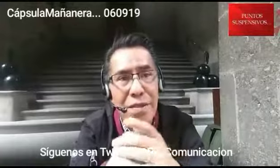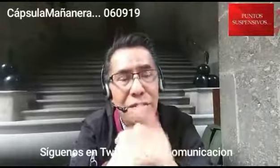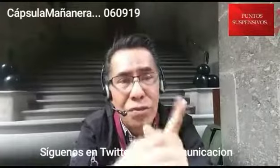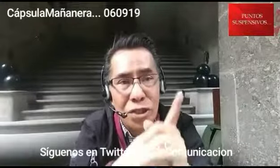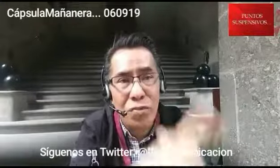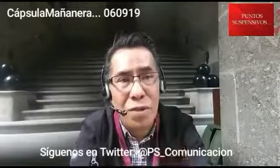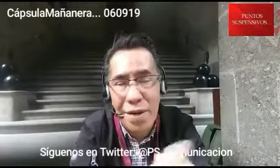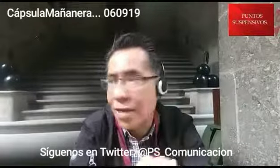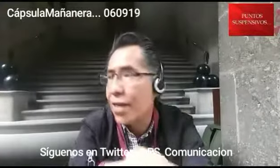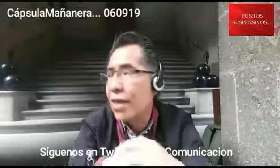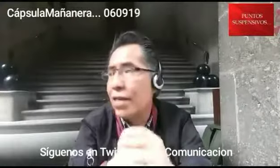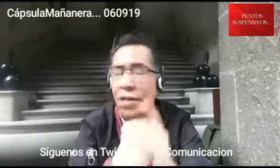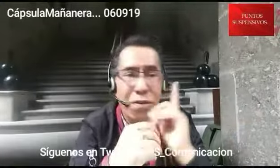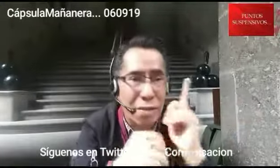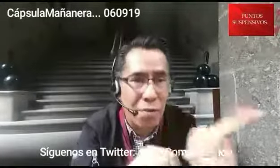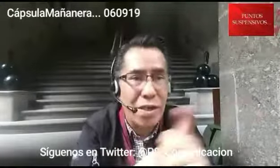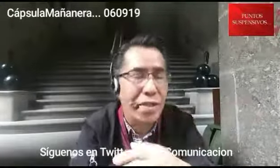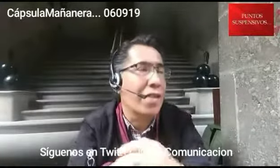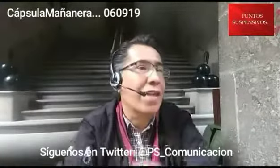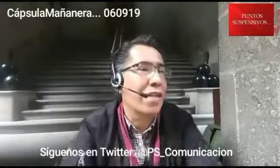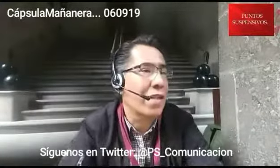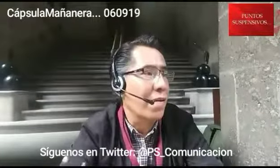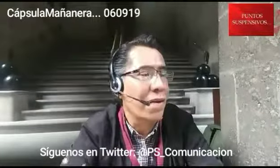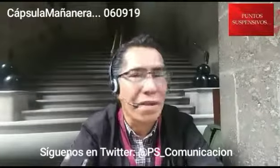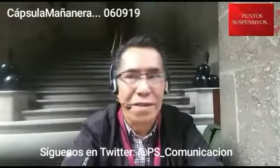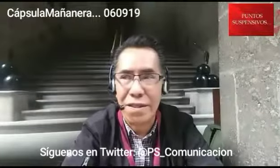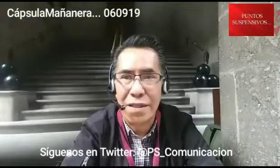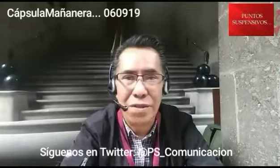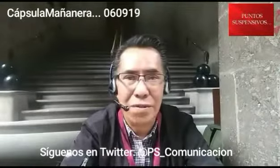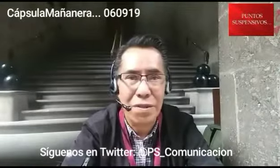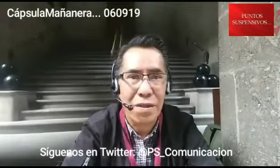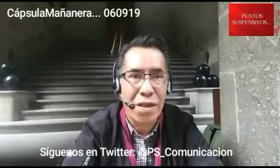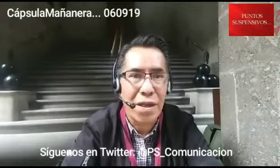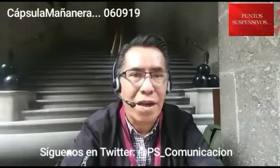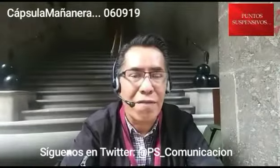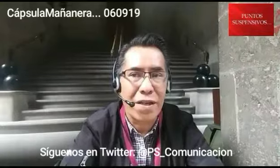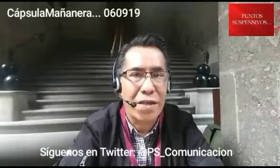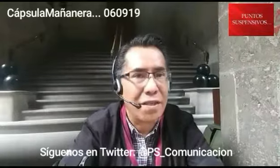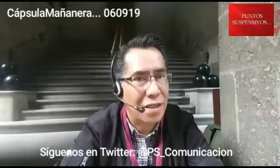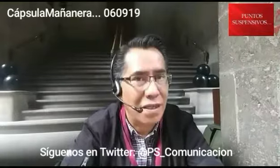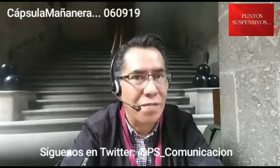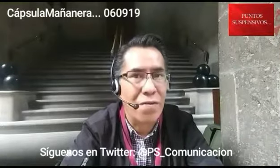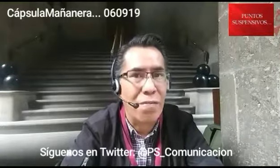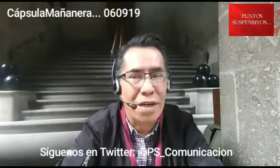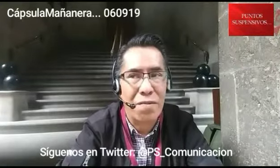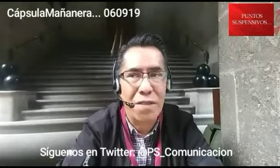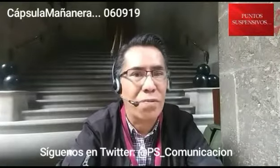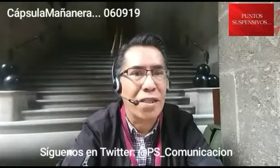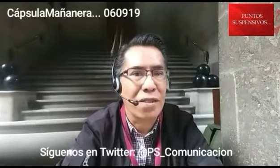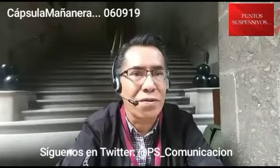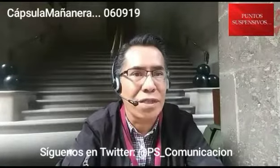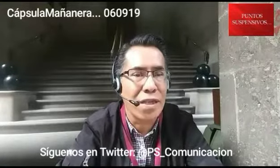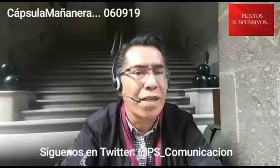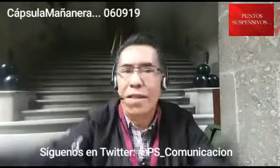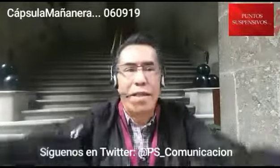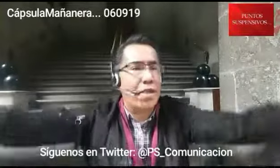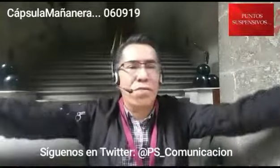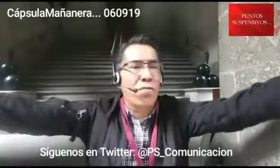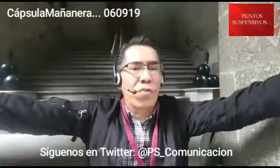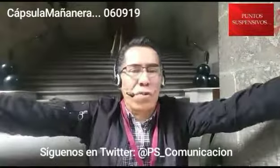tarde, noche llueva. Entonces pónganse ahí, atentos, abríguense y salgan con paraguas por si las